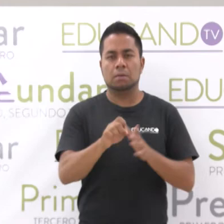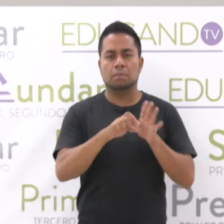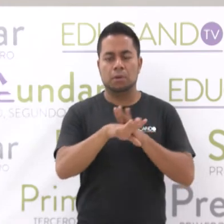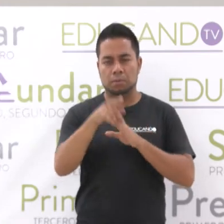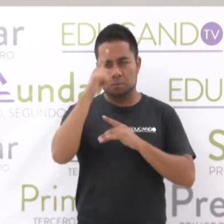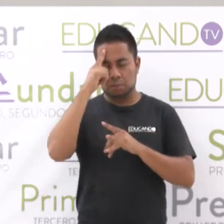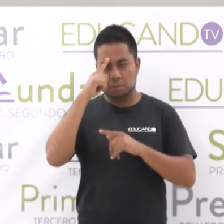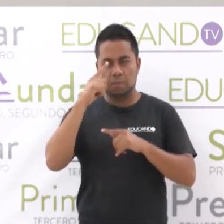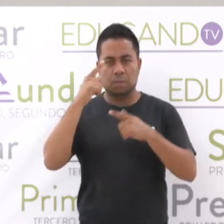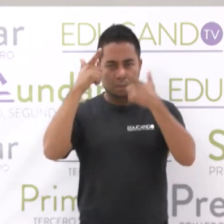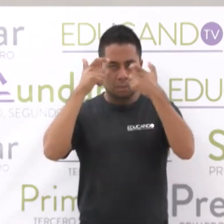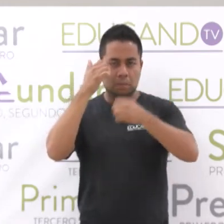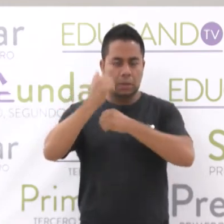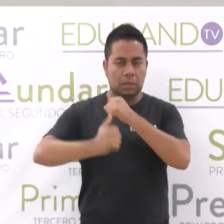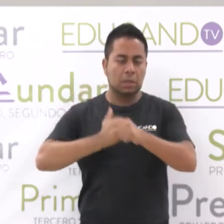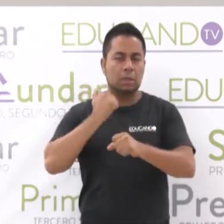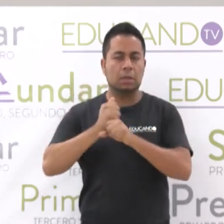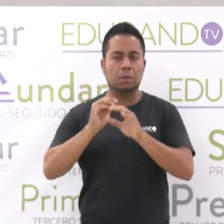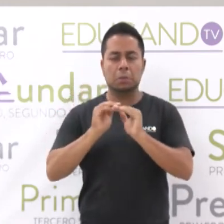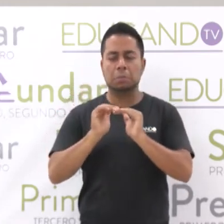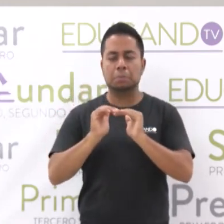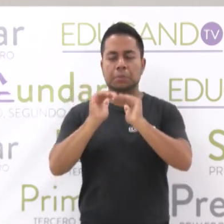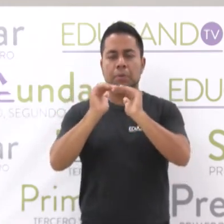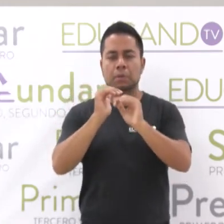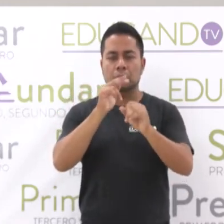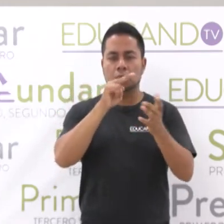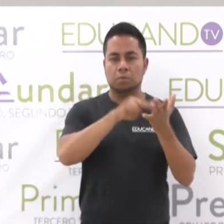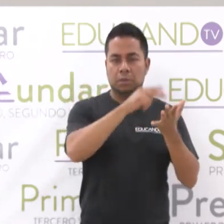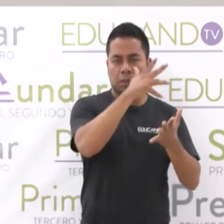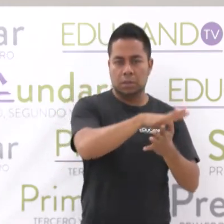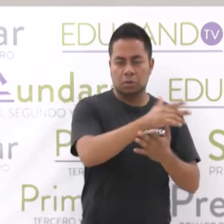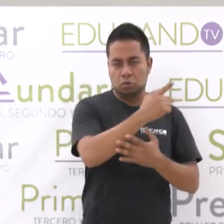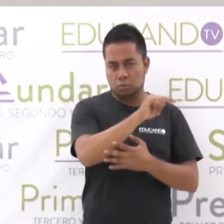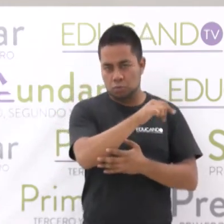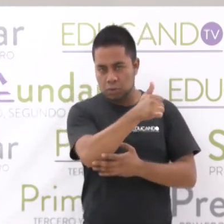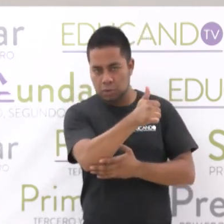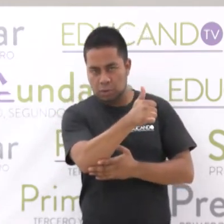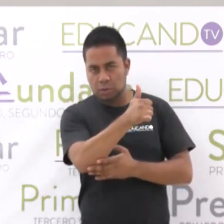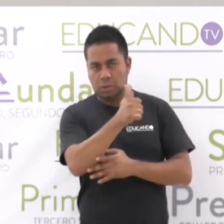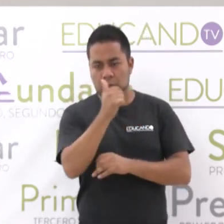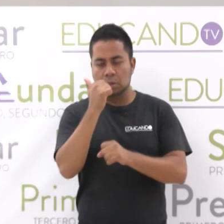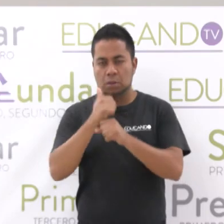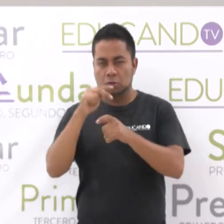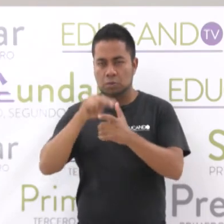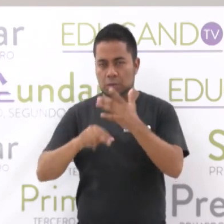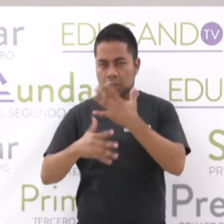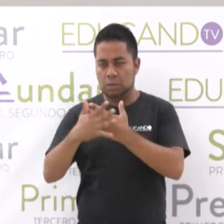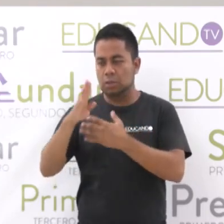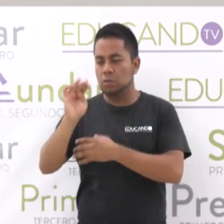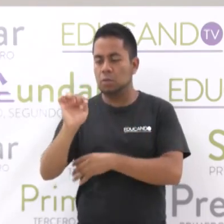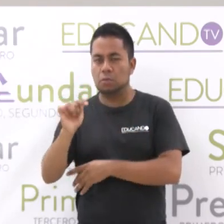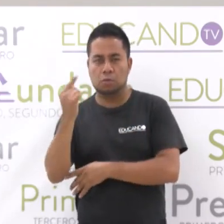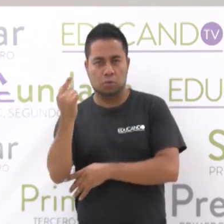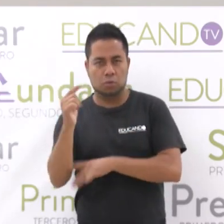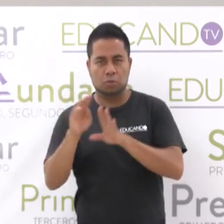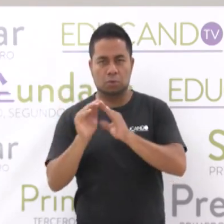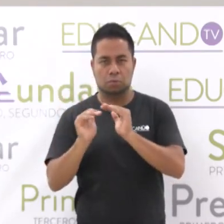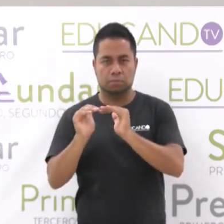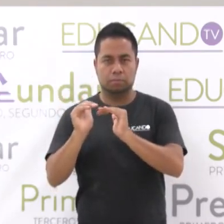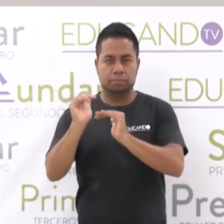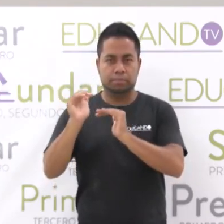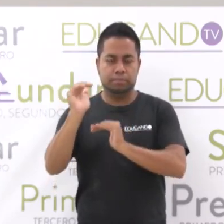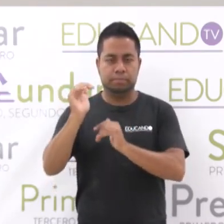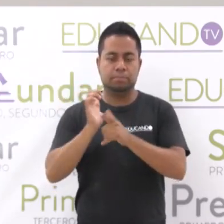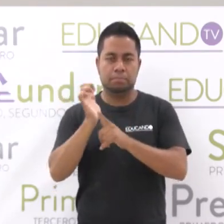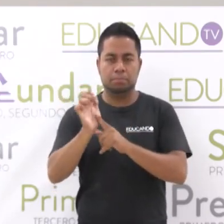de escolaridad ha subido. Del 2010, 8.6, el 2015, 9.1. Entonces